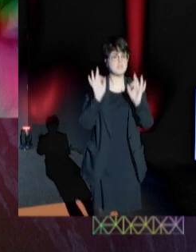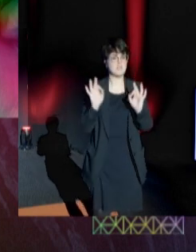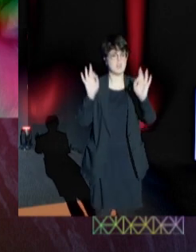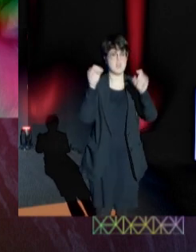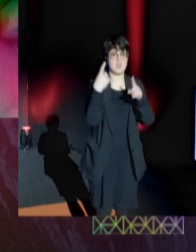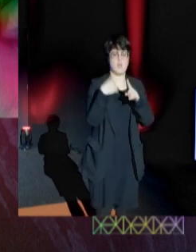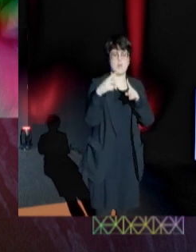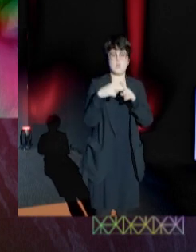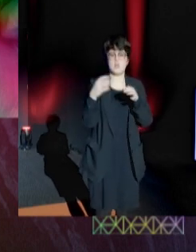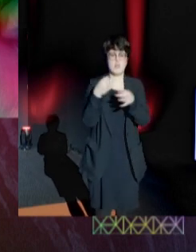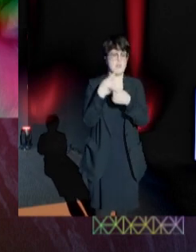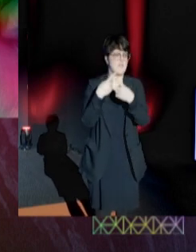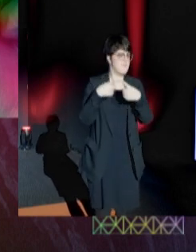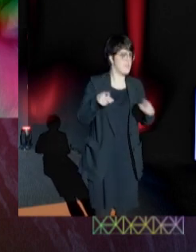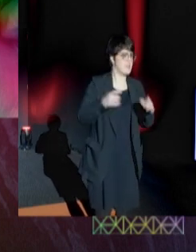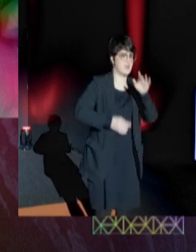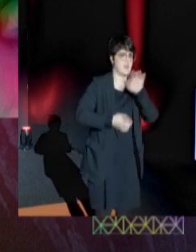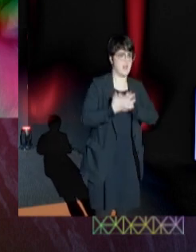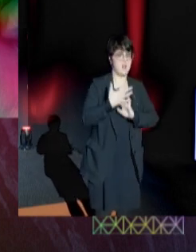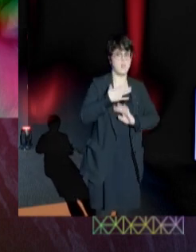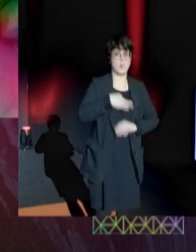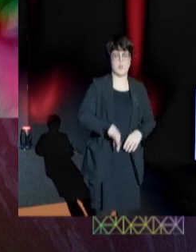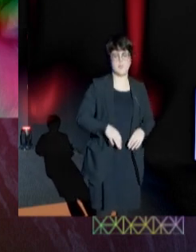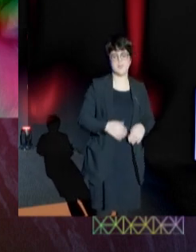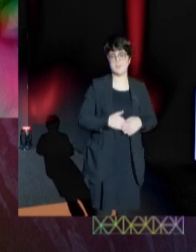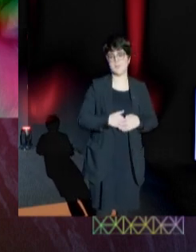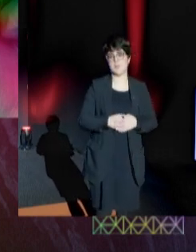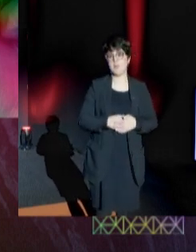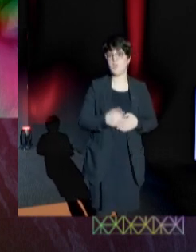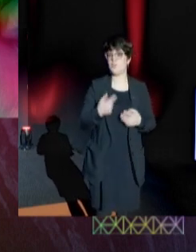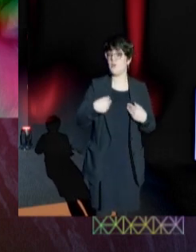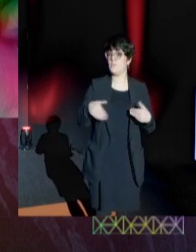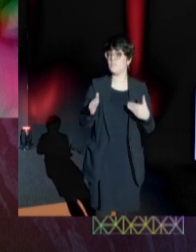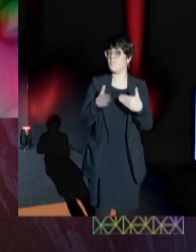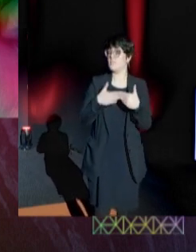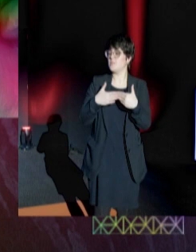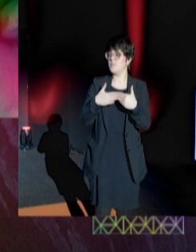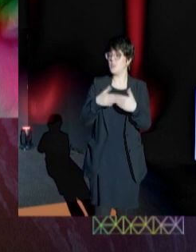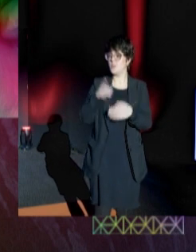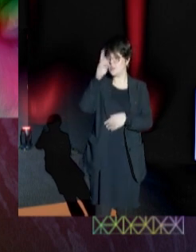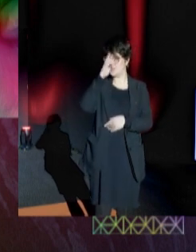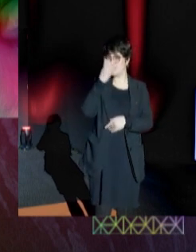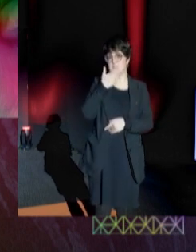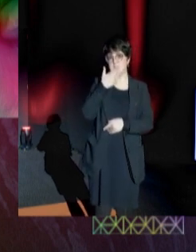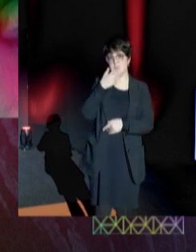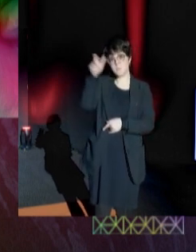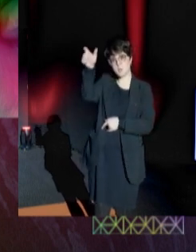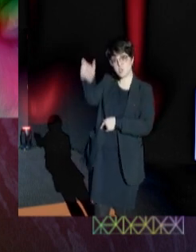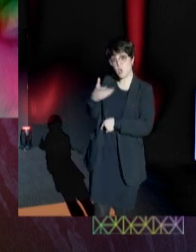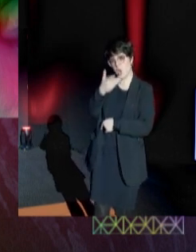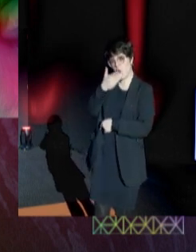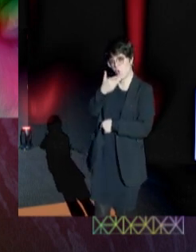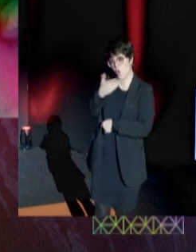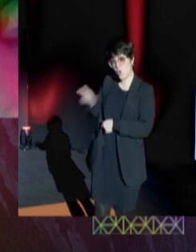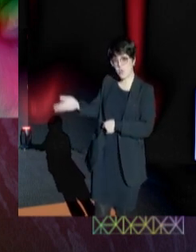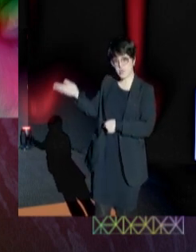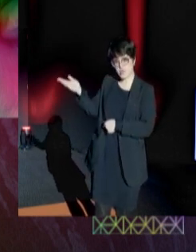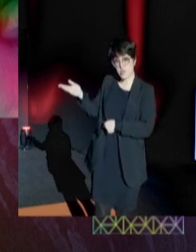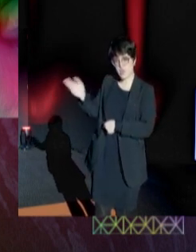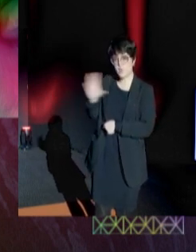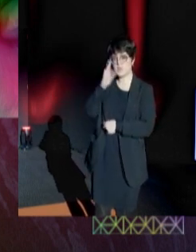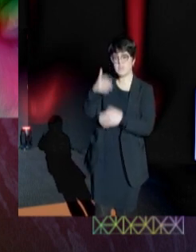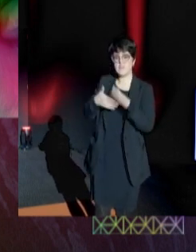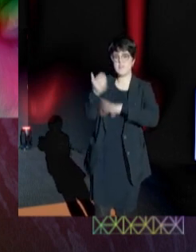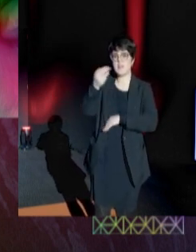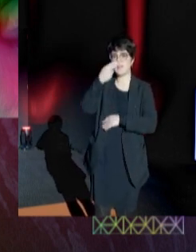componentes completamente diferentes cierro con esto no sé si conocéis este tío es muy interesante porque este es un